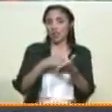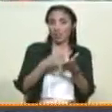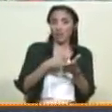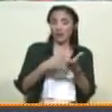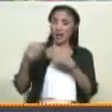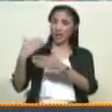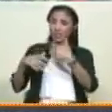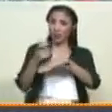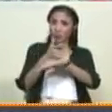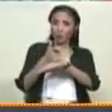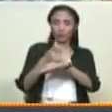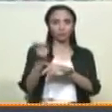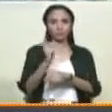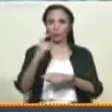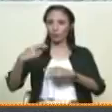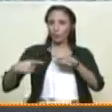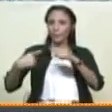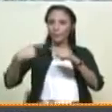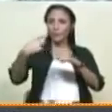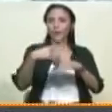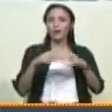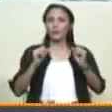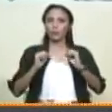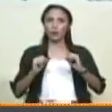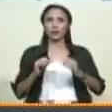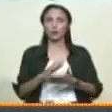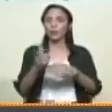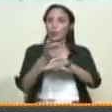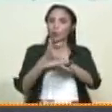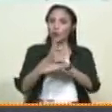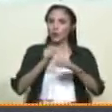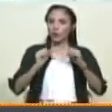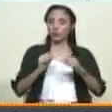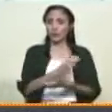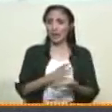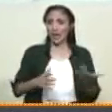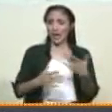gobierno sólido. No nos hacían ni coquito.